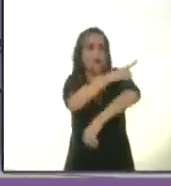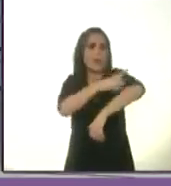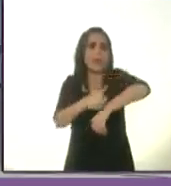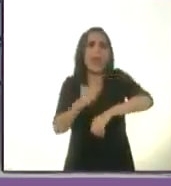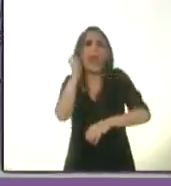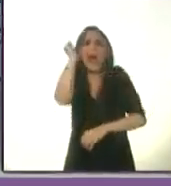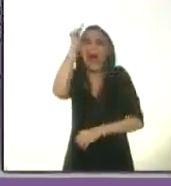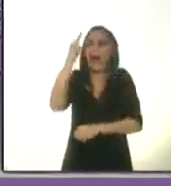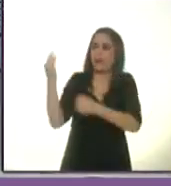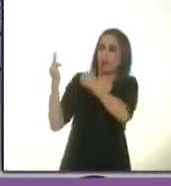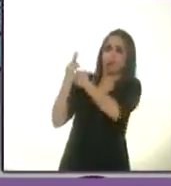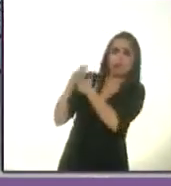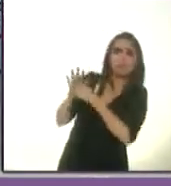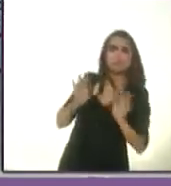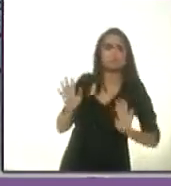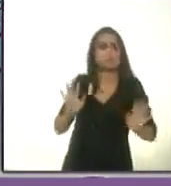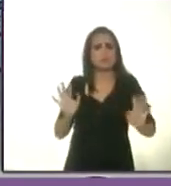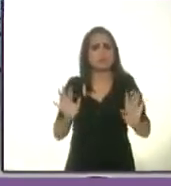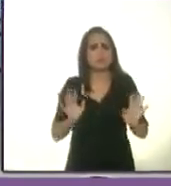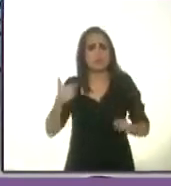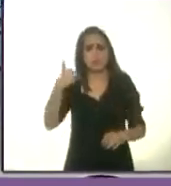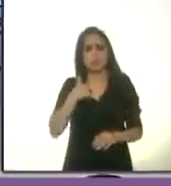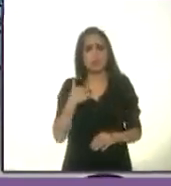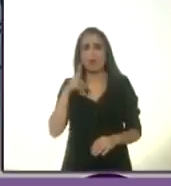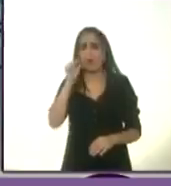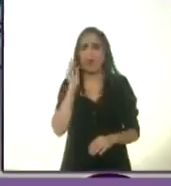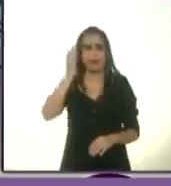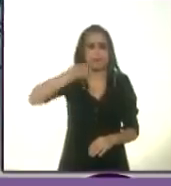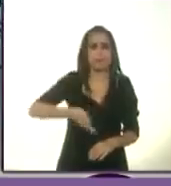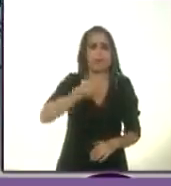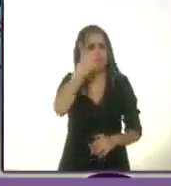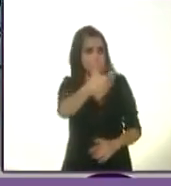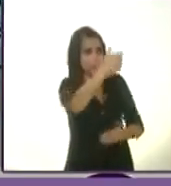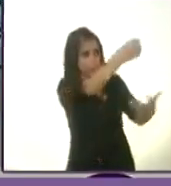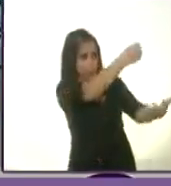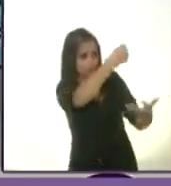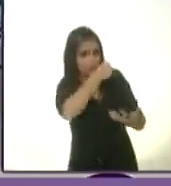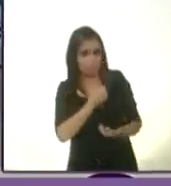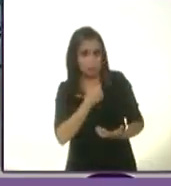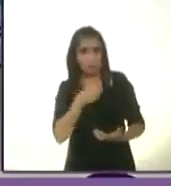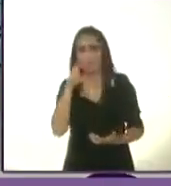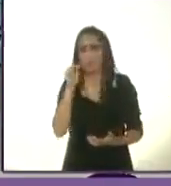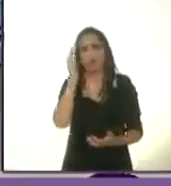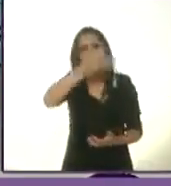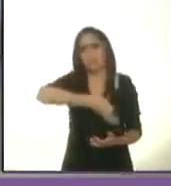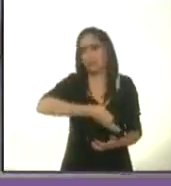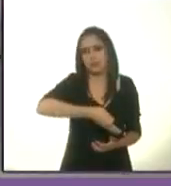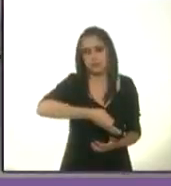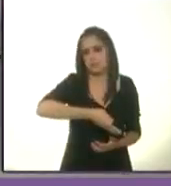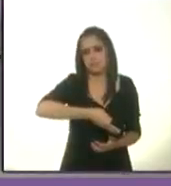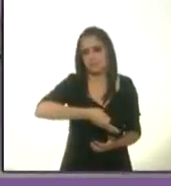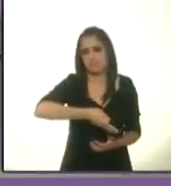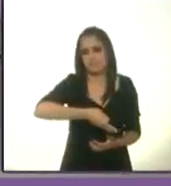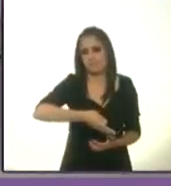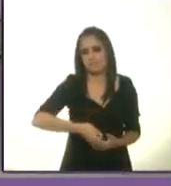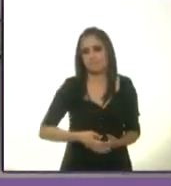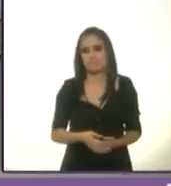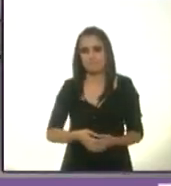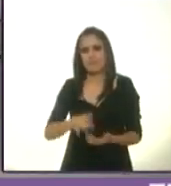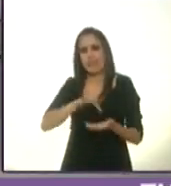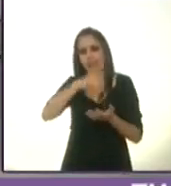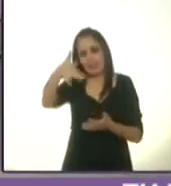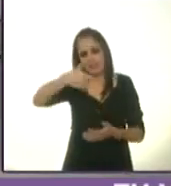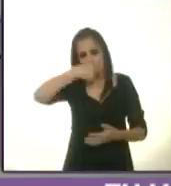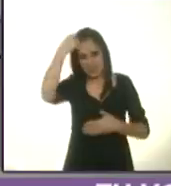mí pero no aceptó el recurso público para hacer campaña muchas gracias candidata